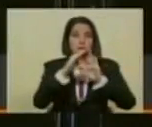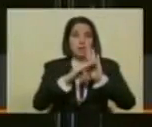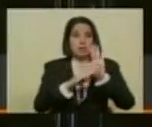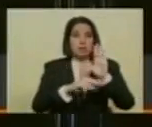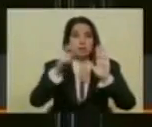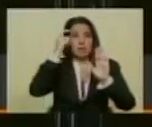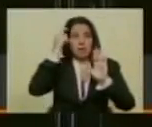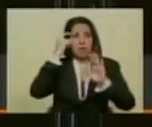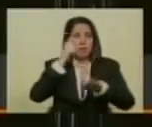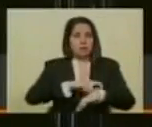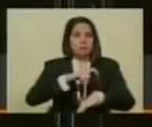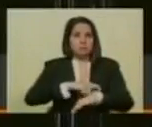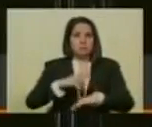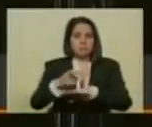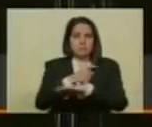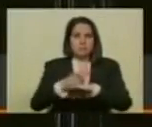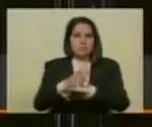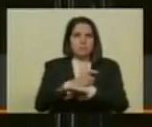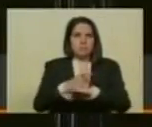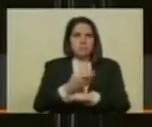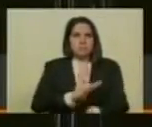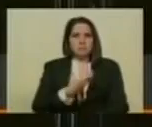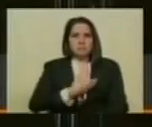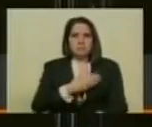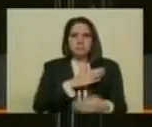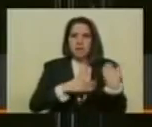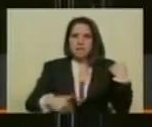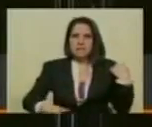para gobernadores, alcaldes y presidentes.